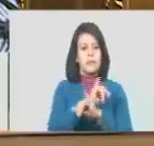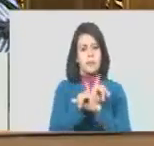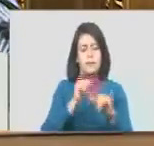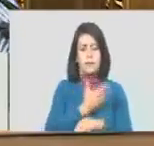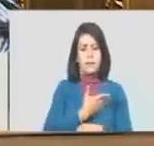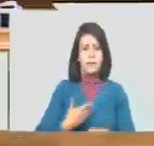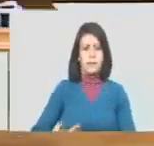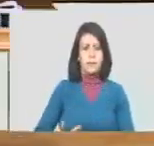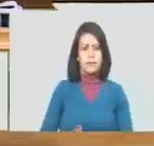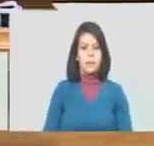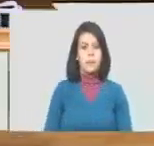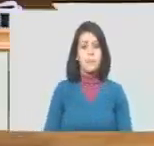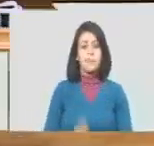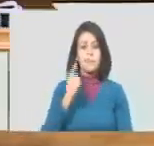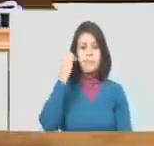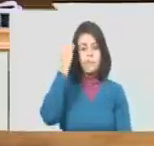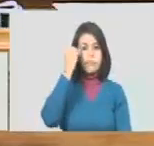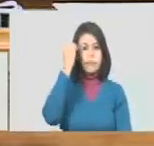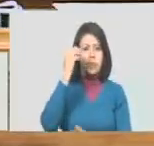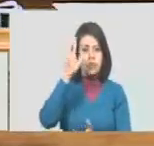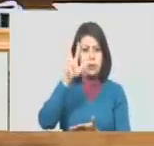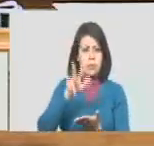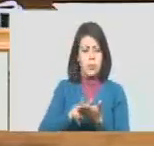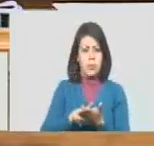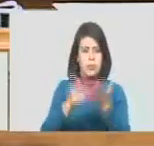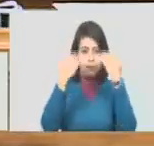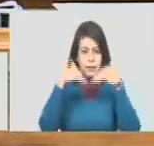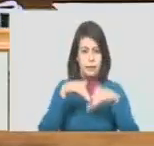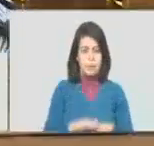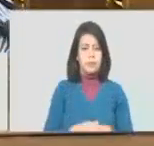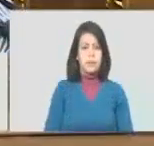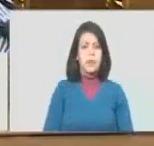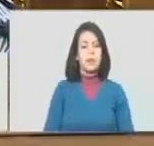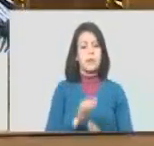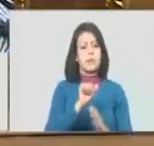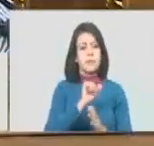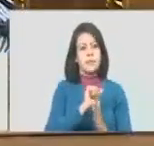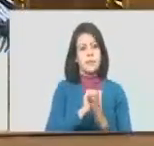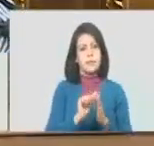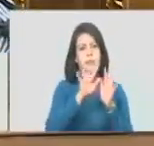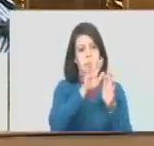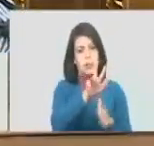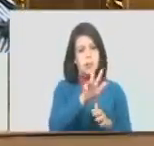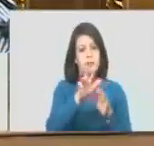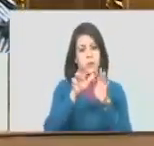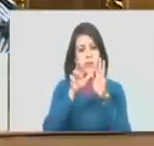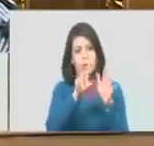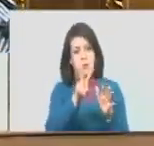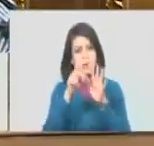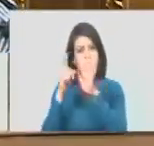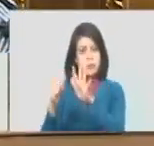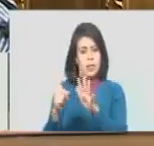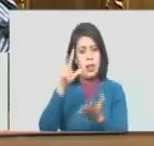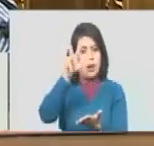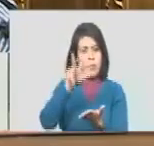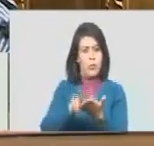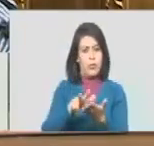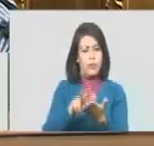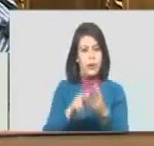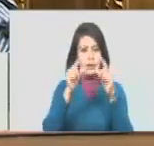señor presidente. En consideración. Aprobado. Siguiente. 36. Se sugiere aprobar